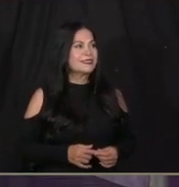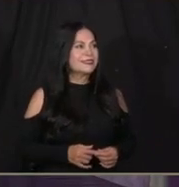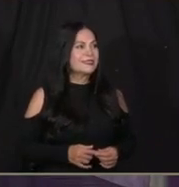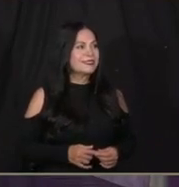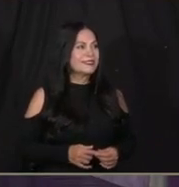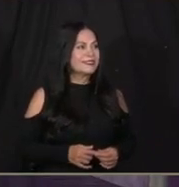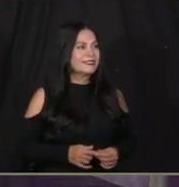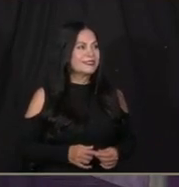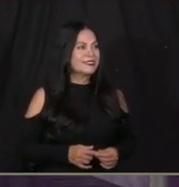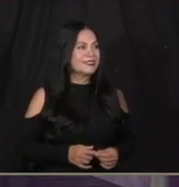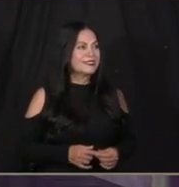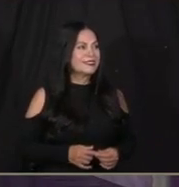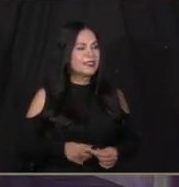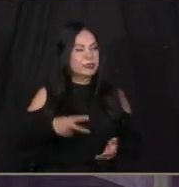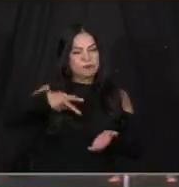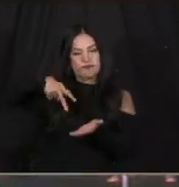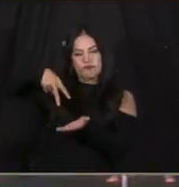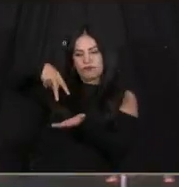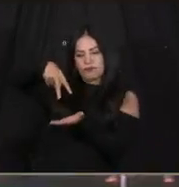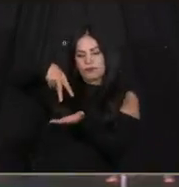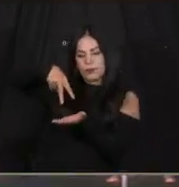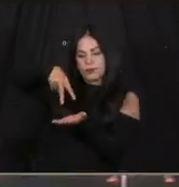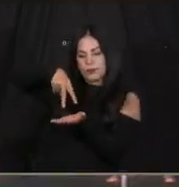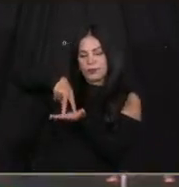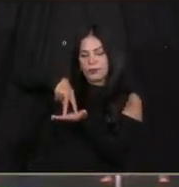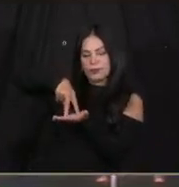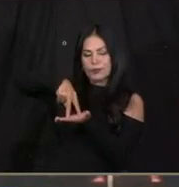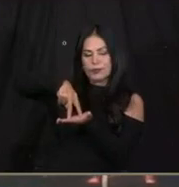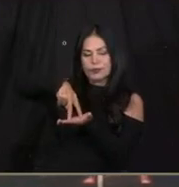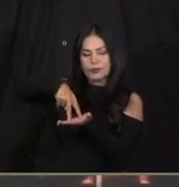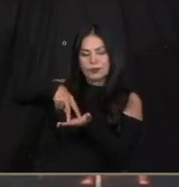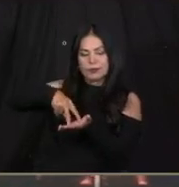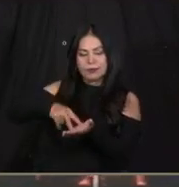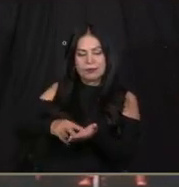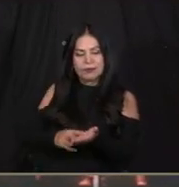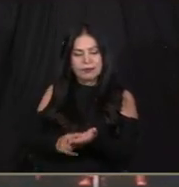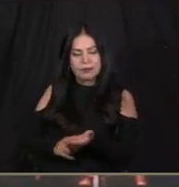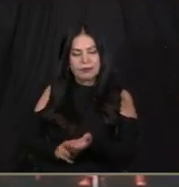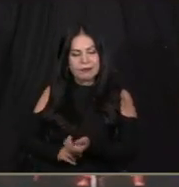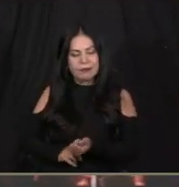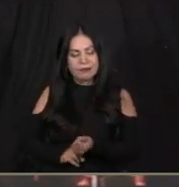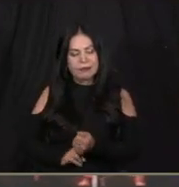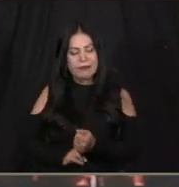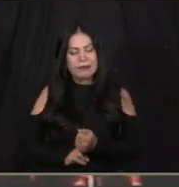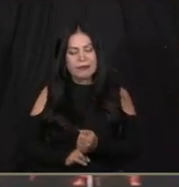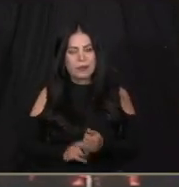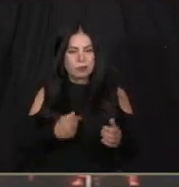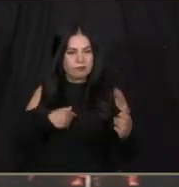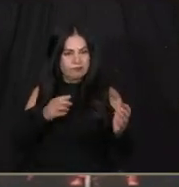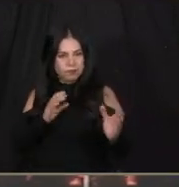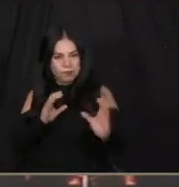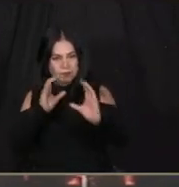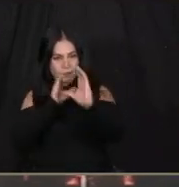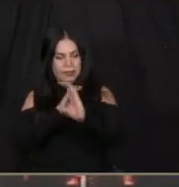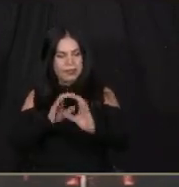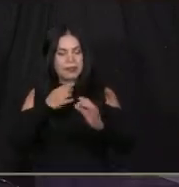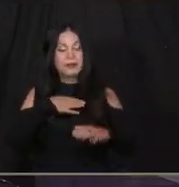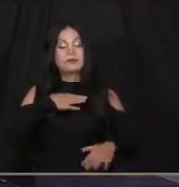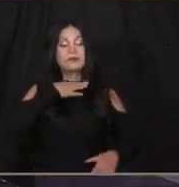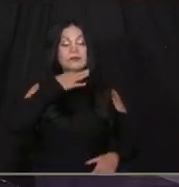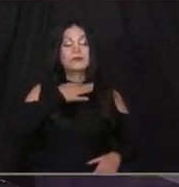o sea yo yo me acomodo de una manera así pues para poder que pues así si te pones así o para arriba o para abajo pues la garganta también